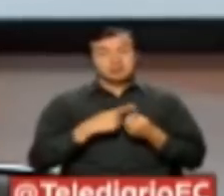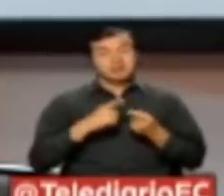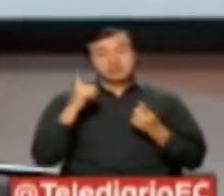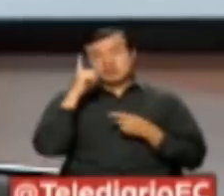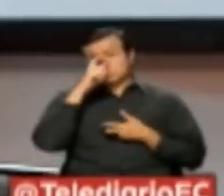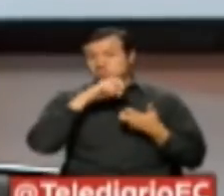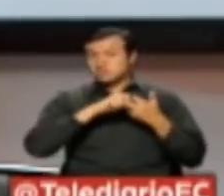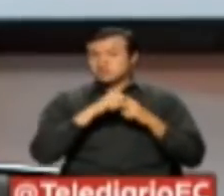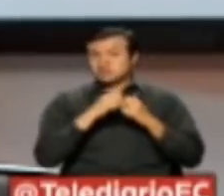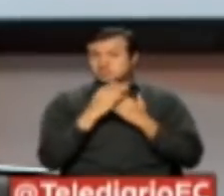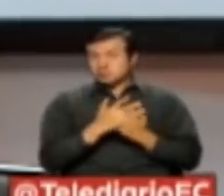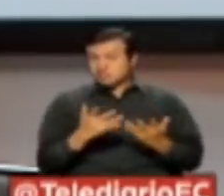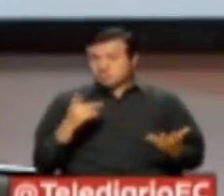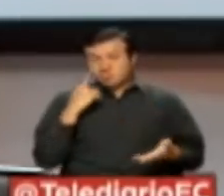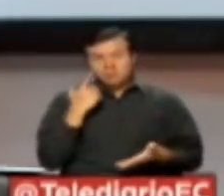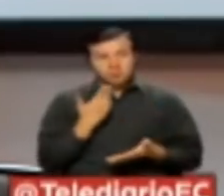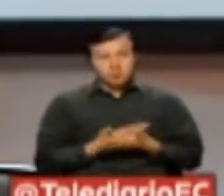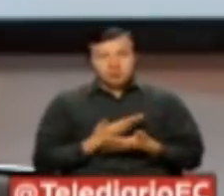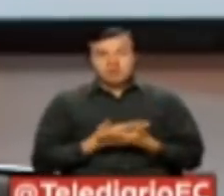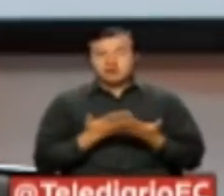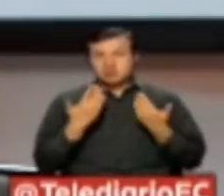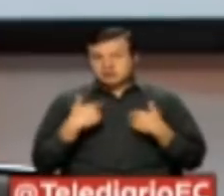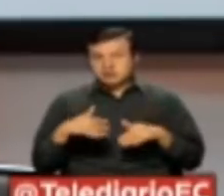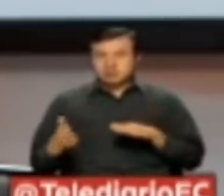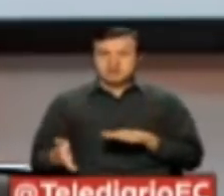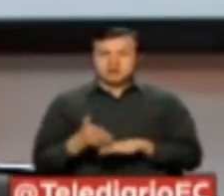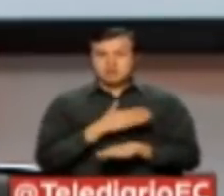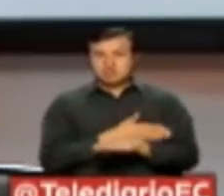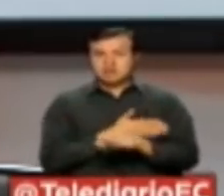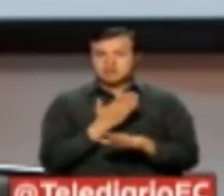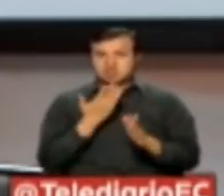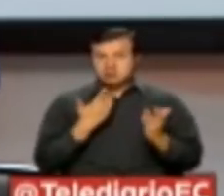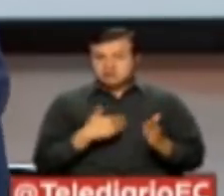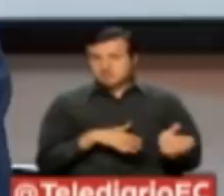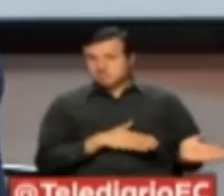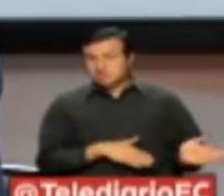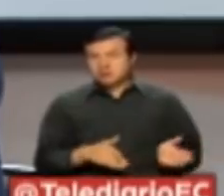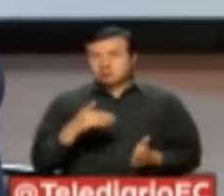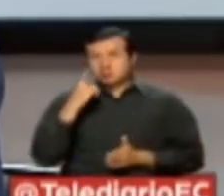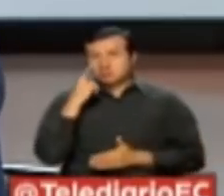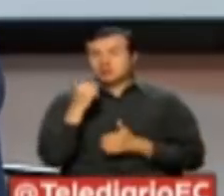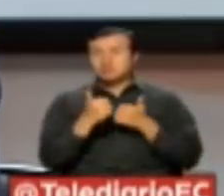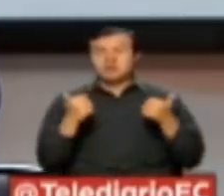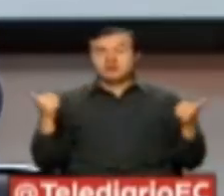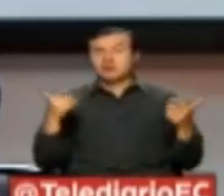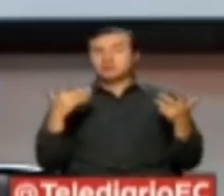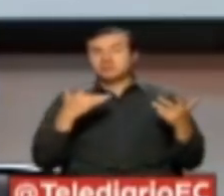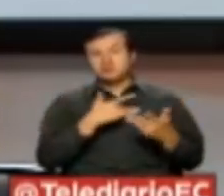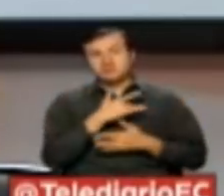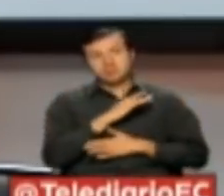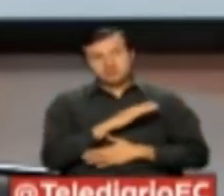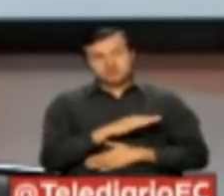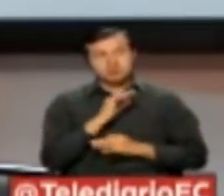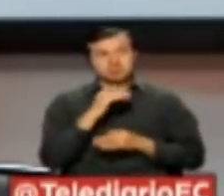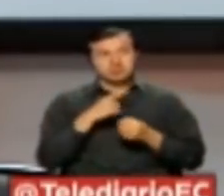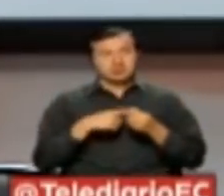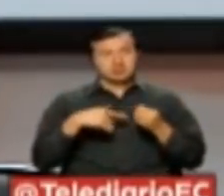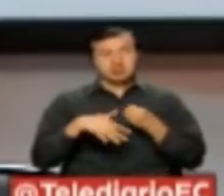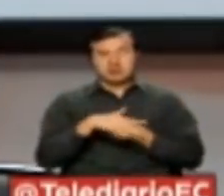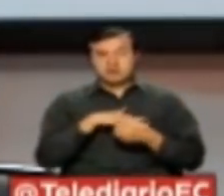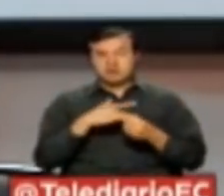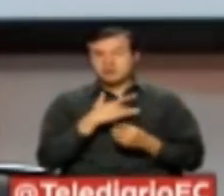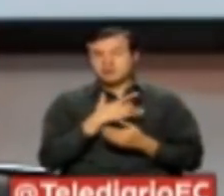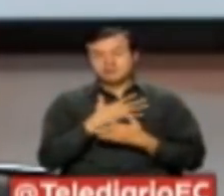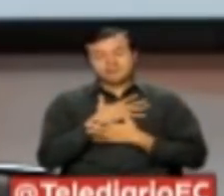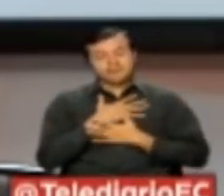y eso evidencia un estudio que nosotros hicimos para determinar cuál es el nivel de satisfacción de los quiteños